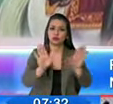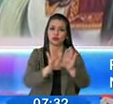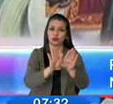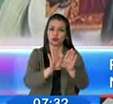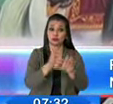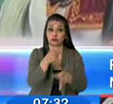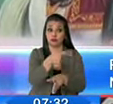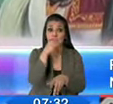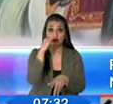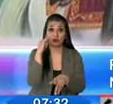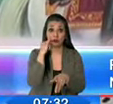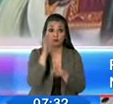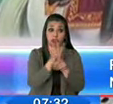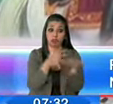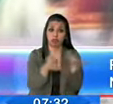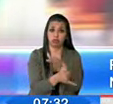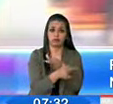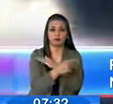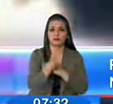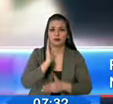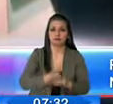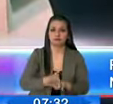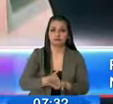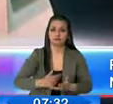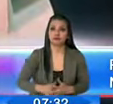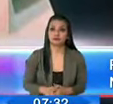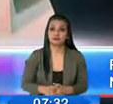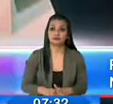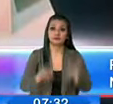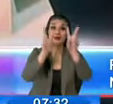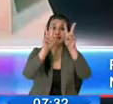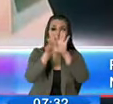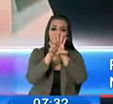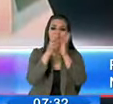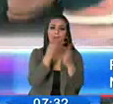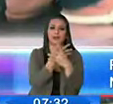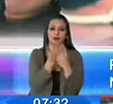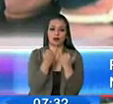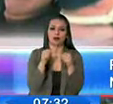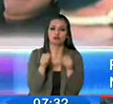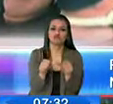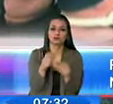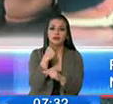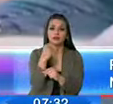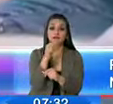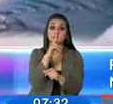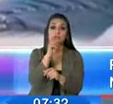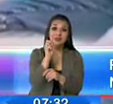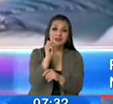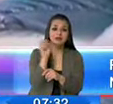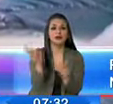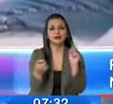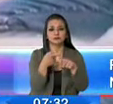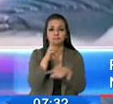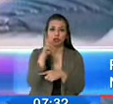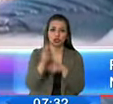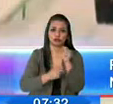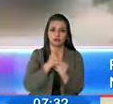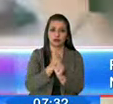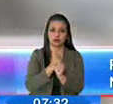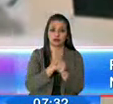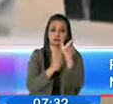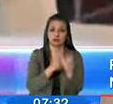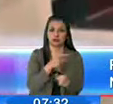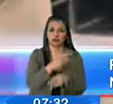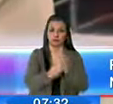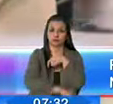perversos que cometan este tipo de delitos. El marco penal vigente establece un término de 20 a 22 años para la